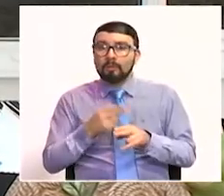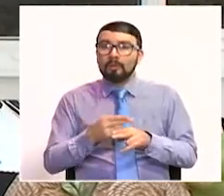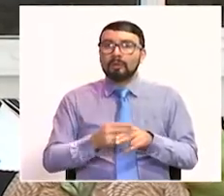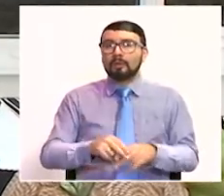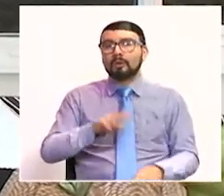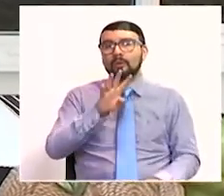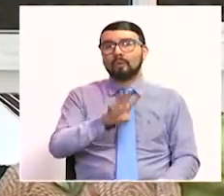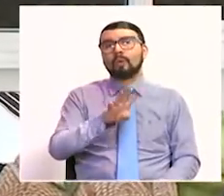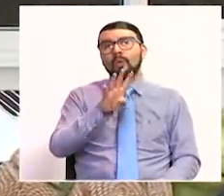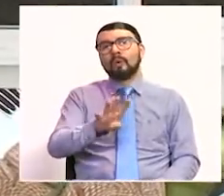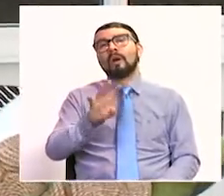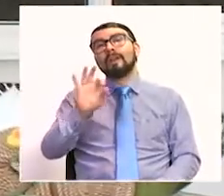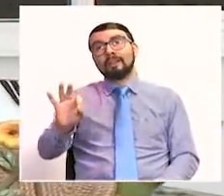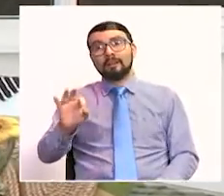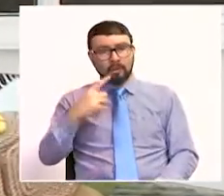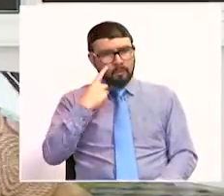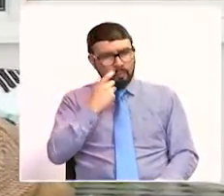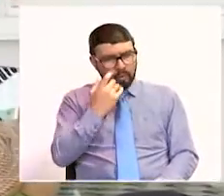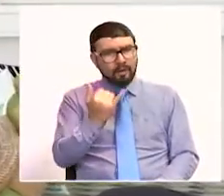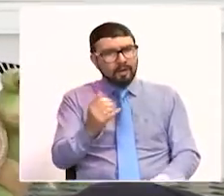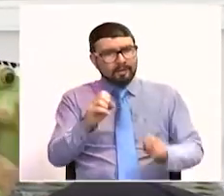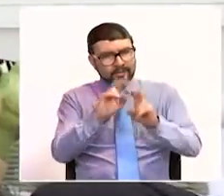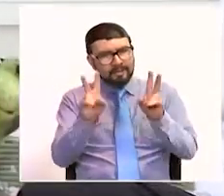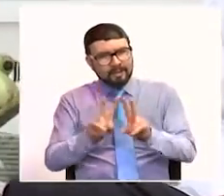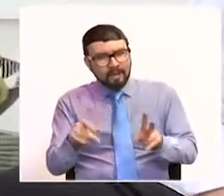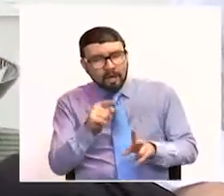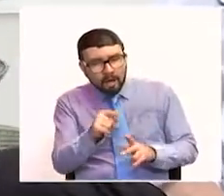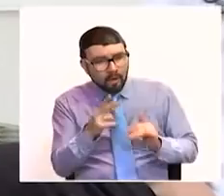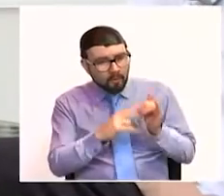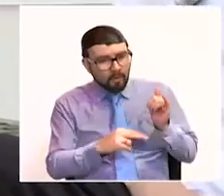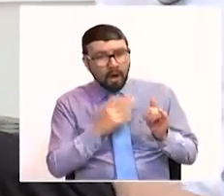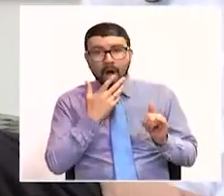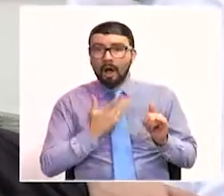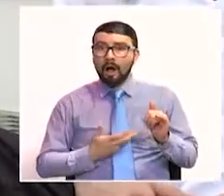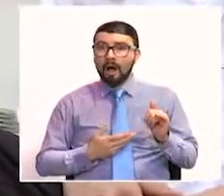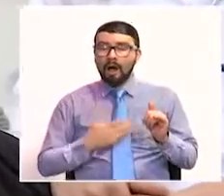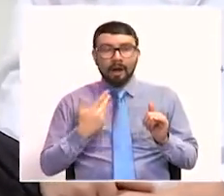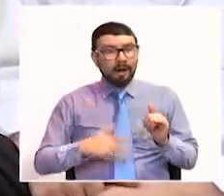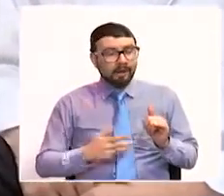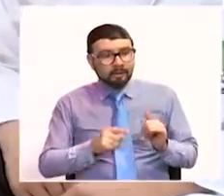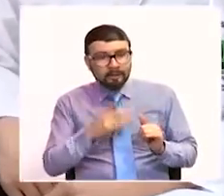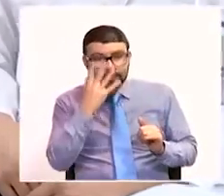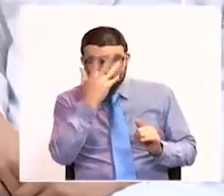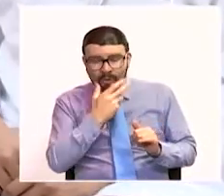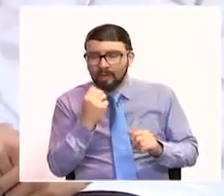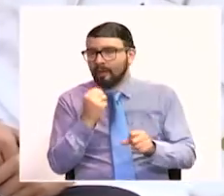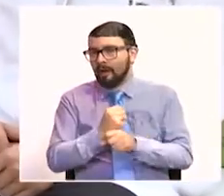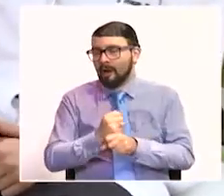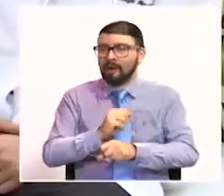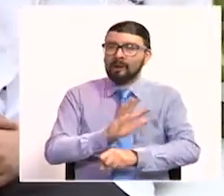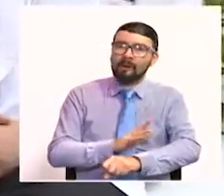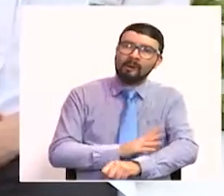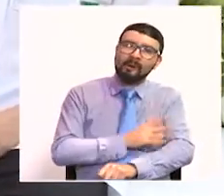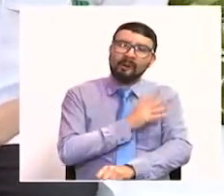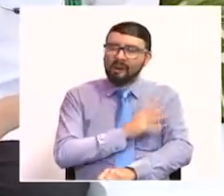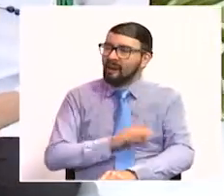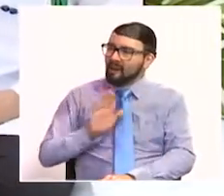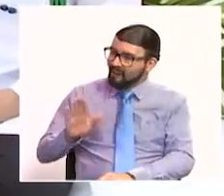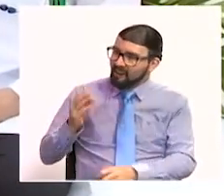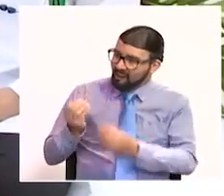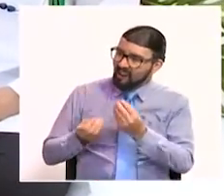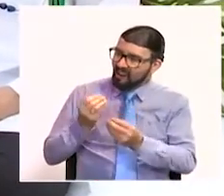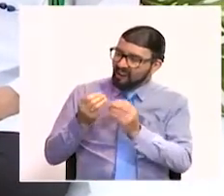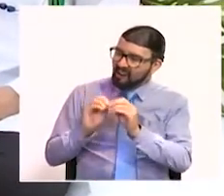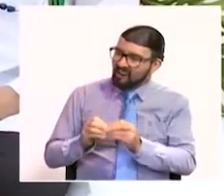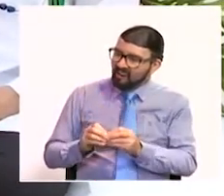443 y allí ustedes se van a llevar una sorpresa maravillosa de un trabajo musical que has realizado, hijo. Así es,